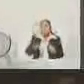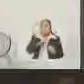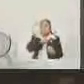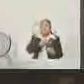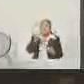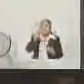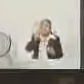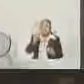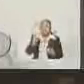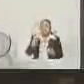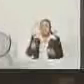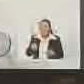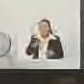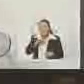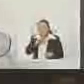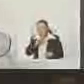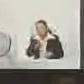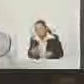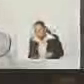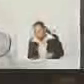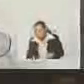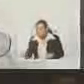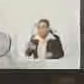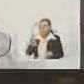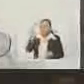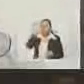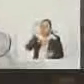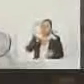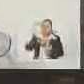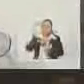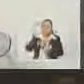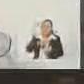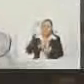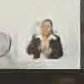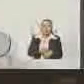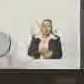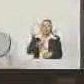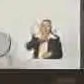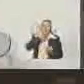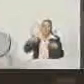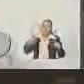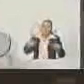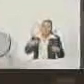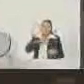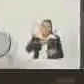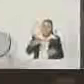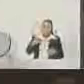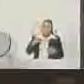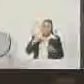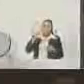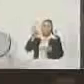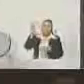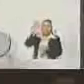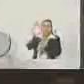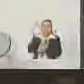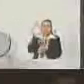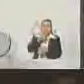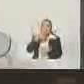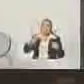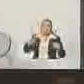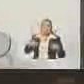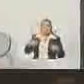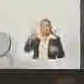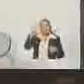denunciar para que nuestras cuadrillas acudan. Independientemente, habrá una megacuadrilla que esté viendo que las luminarias funcionen, que se